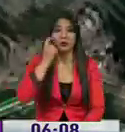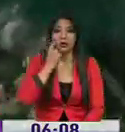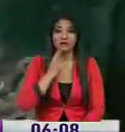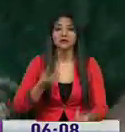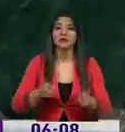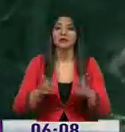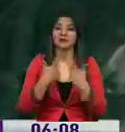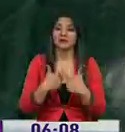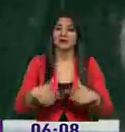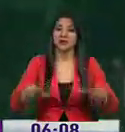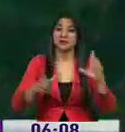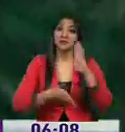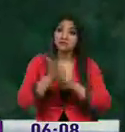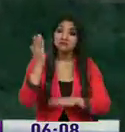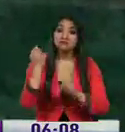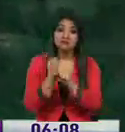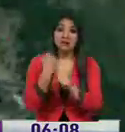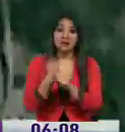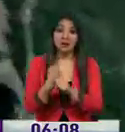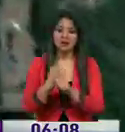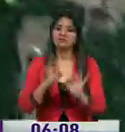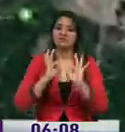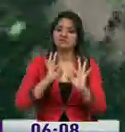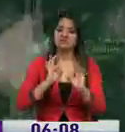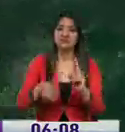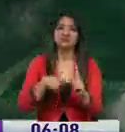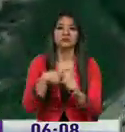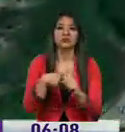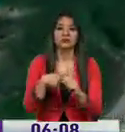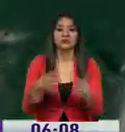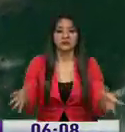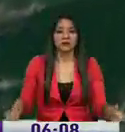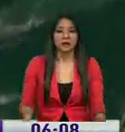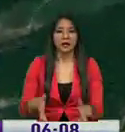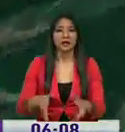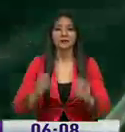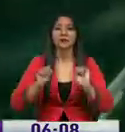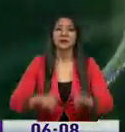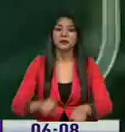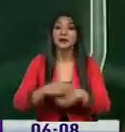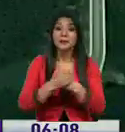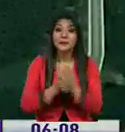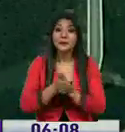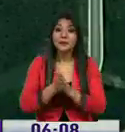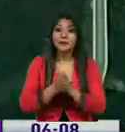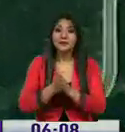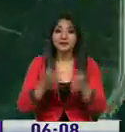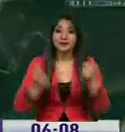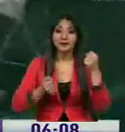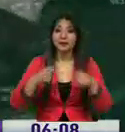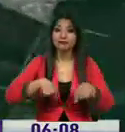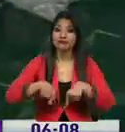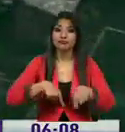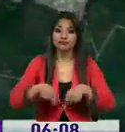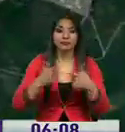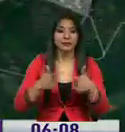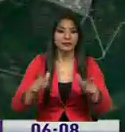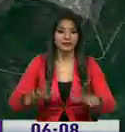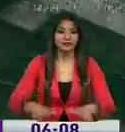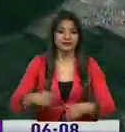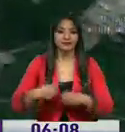Aprovechemos los que te van a trabajar, salgamos con buen espíritu, con buena predisposición, tráfico fluido a esta hora en la ciudad de